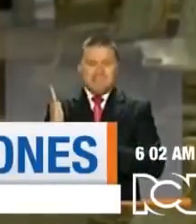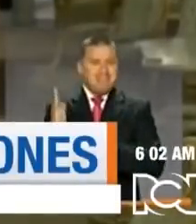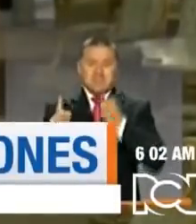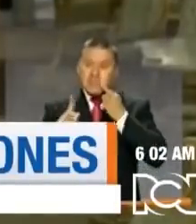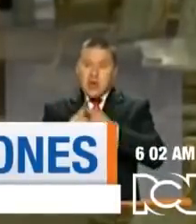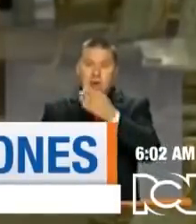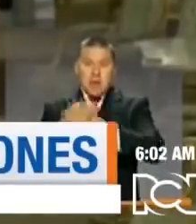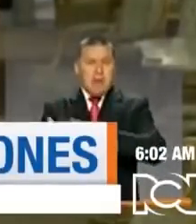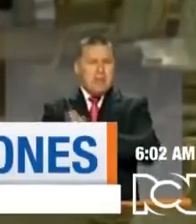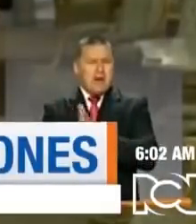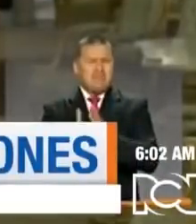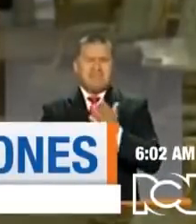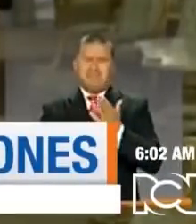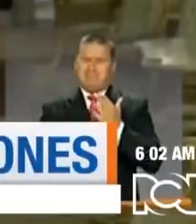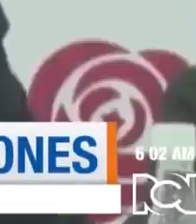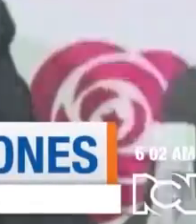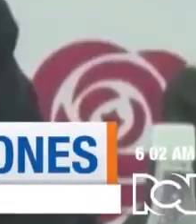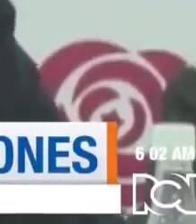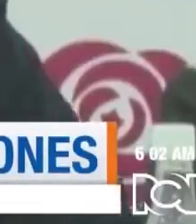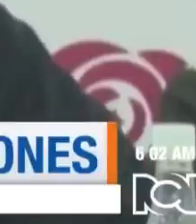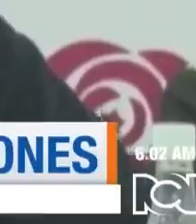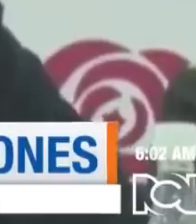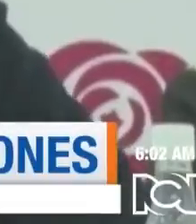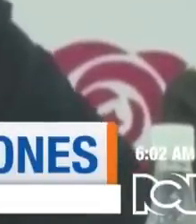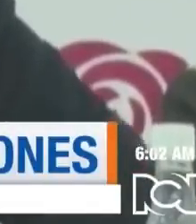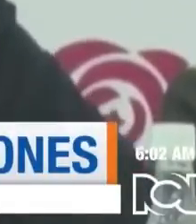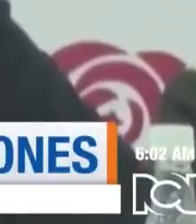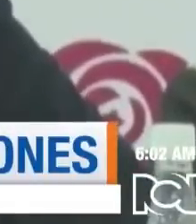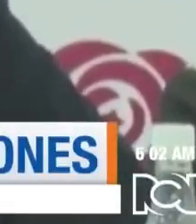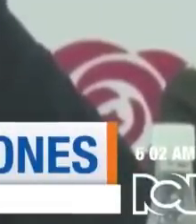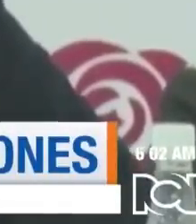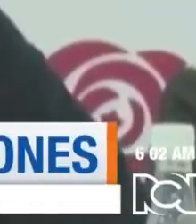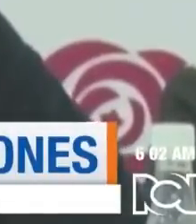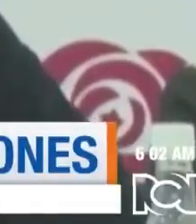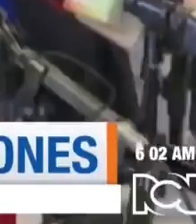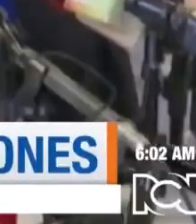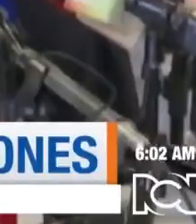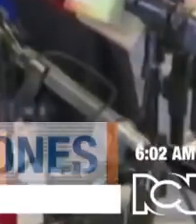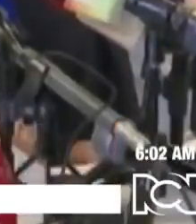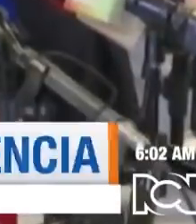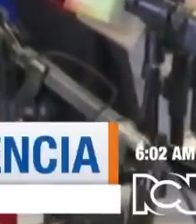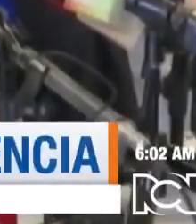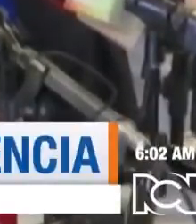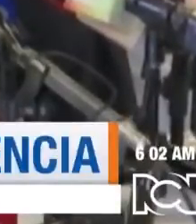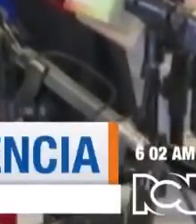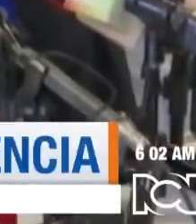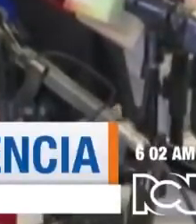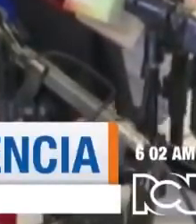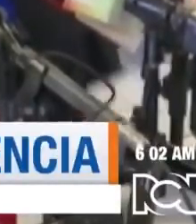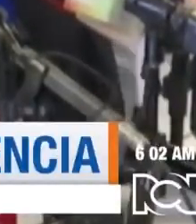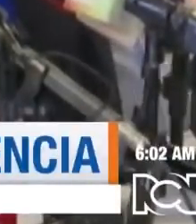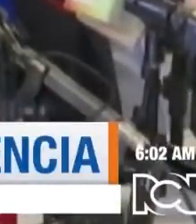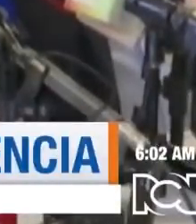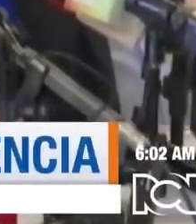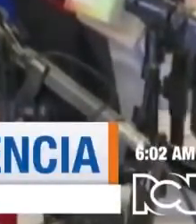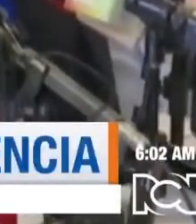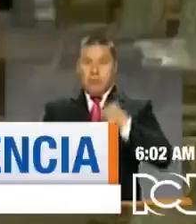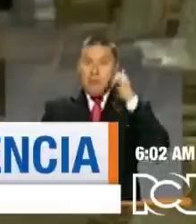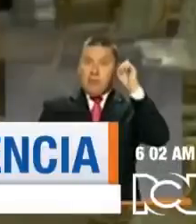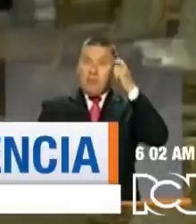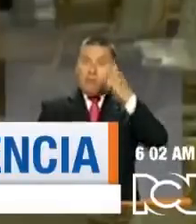Paz por razones de inconveniencia. El presidente Iván Duque aclaró que esto no significa el fin del acuerdo de paz con las FARC. El